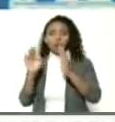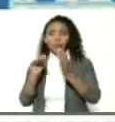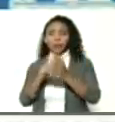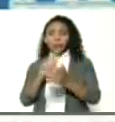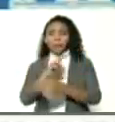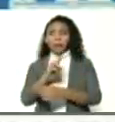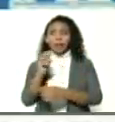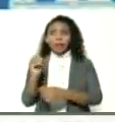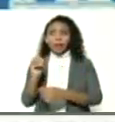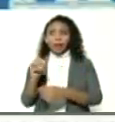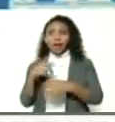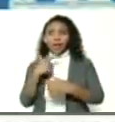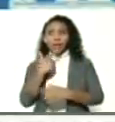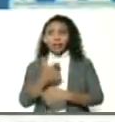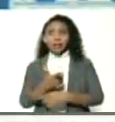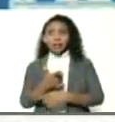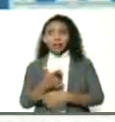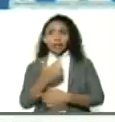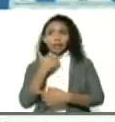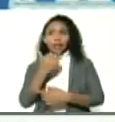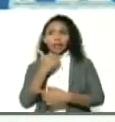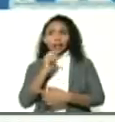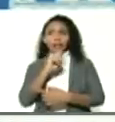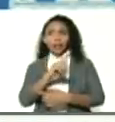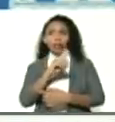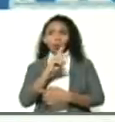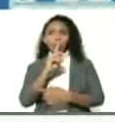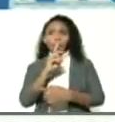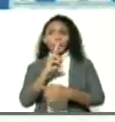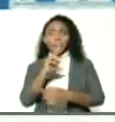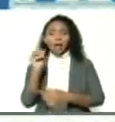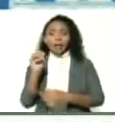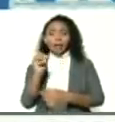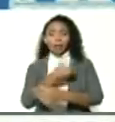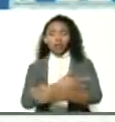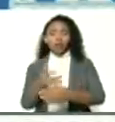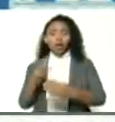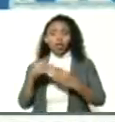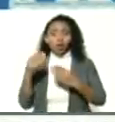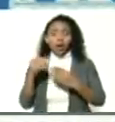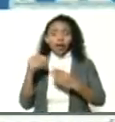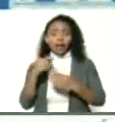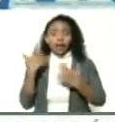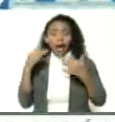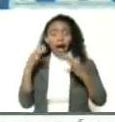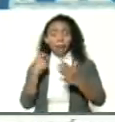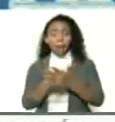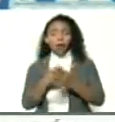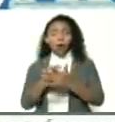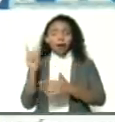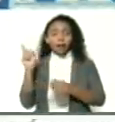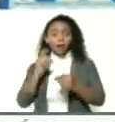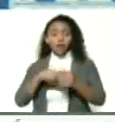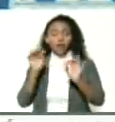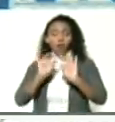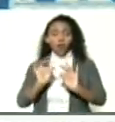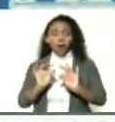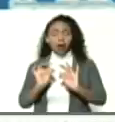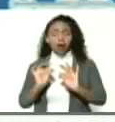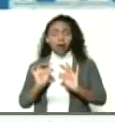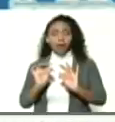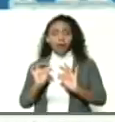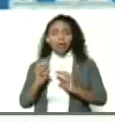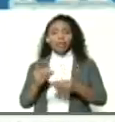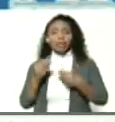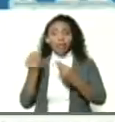119.999.920, es decir, casi 120 millones de dólares que cuesta la suscripción a este mecanismo,